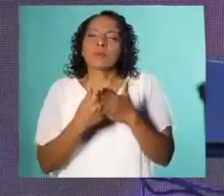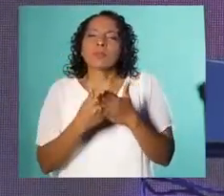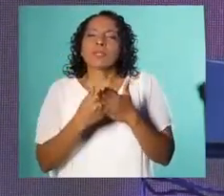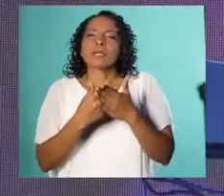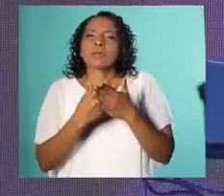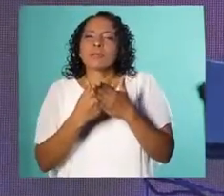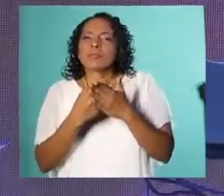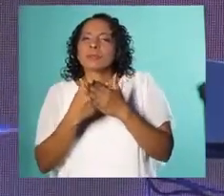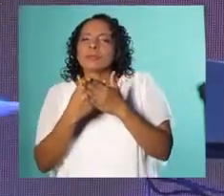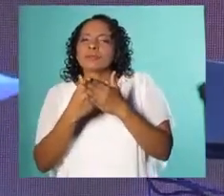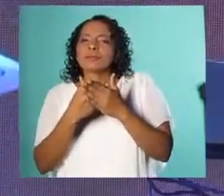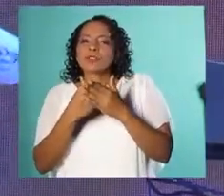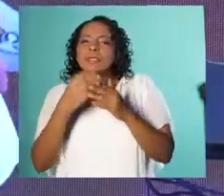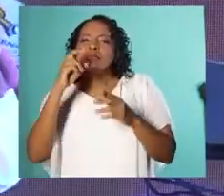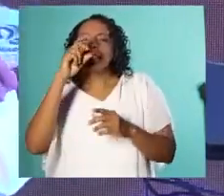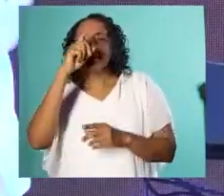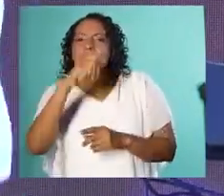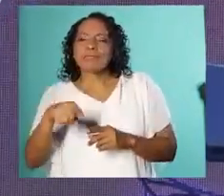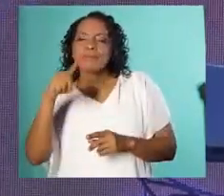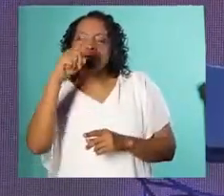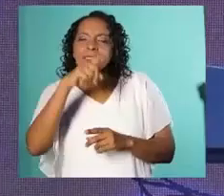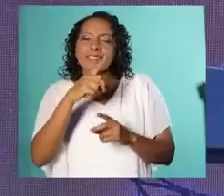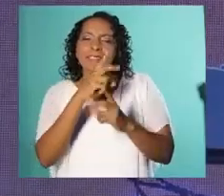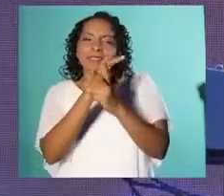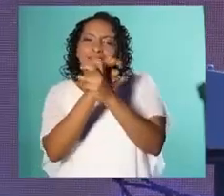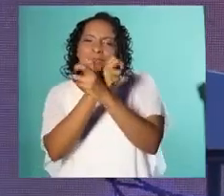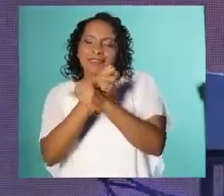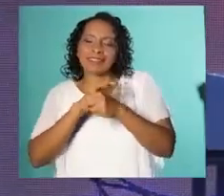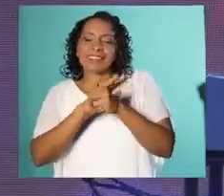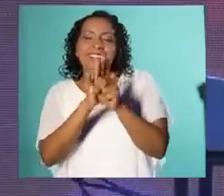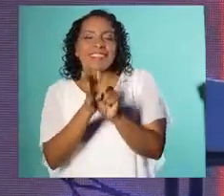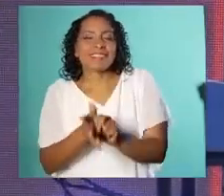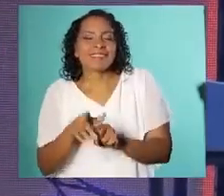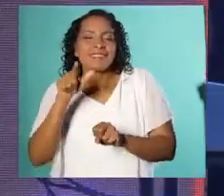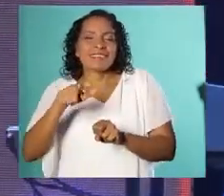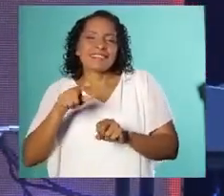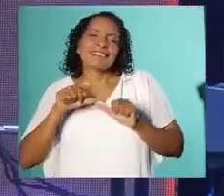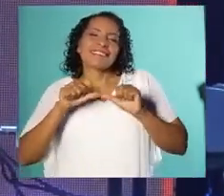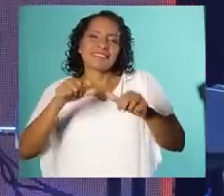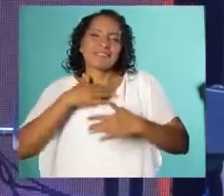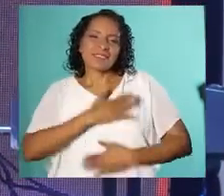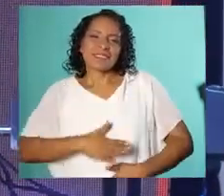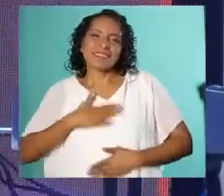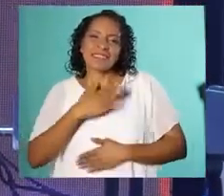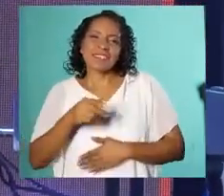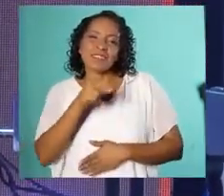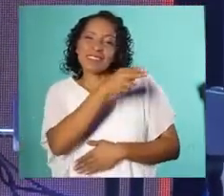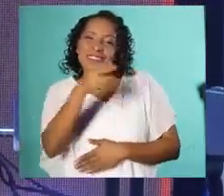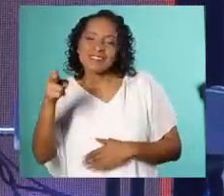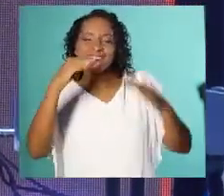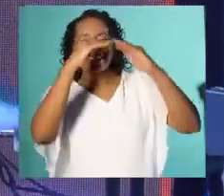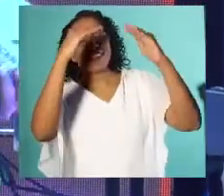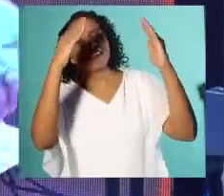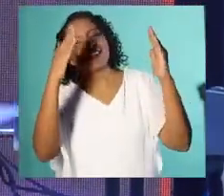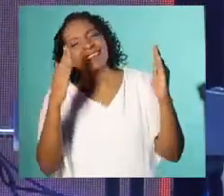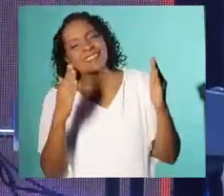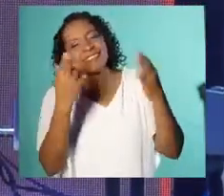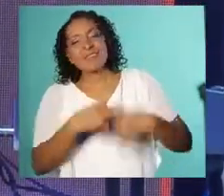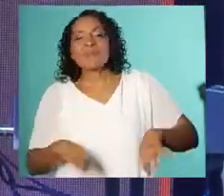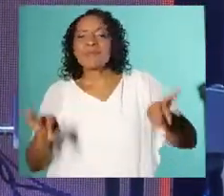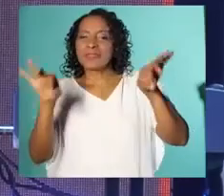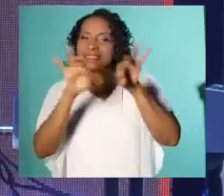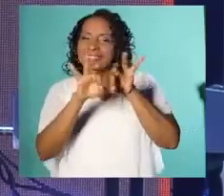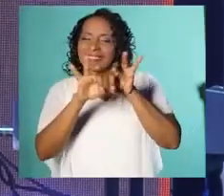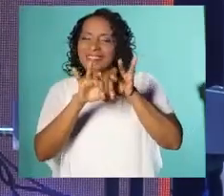100%. Nosotros seguimos disfrutando aquí y tú en casa, recuerda lo importante que es celebrar el